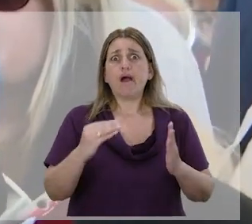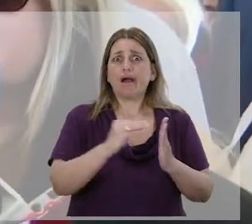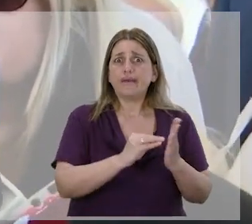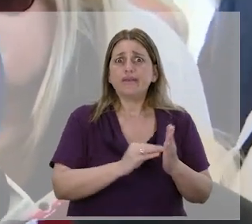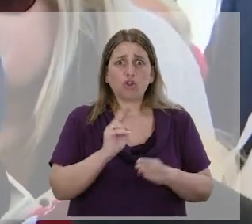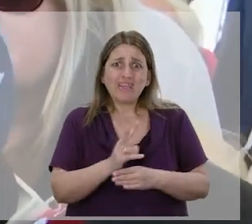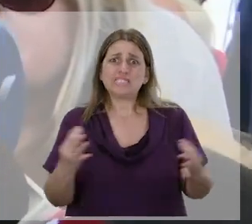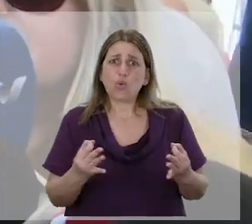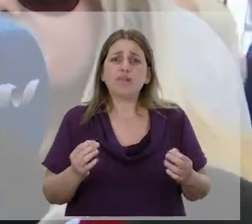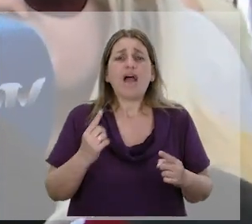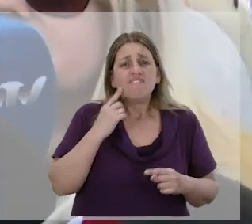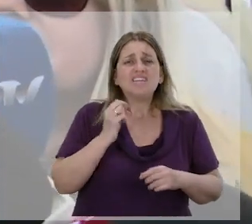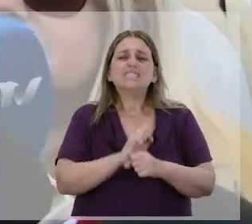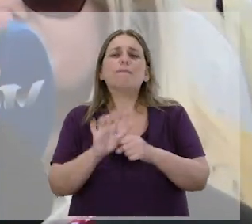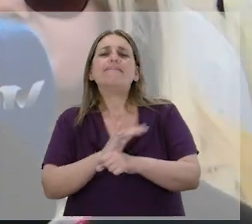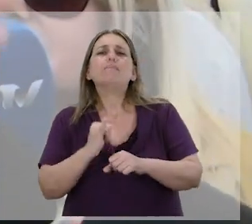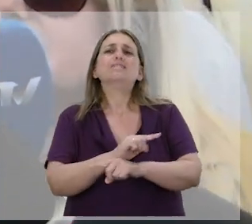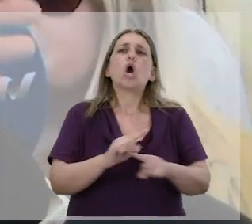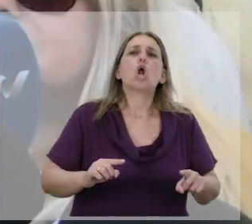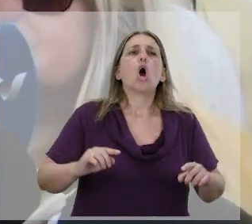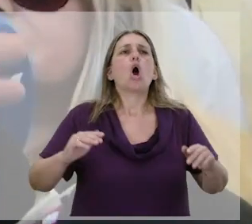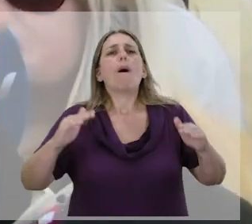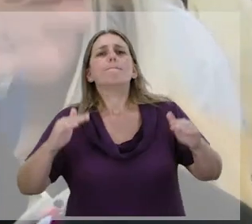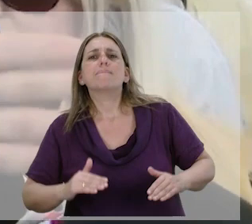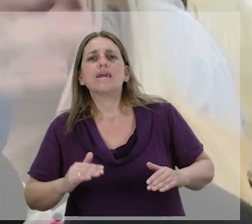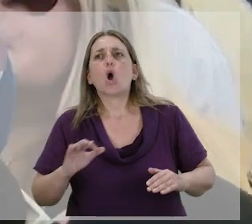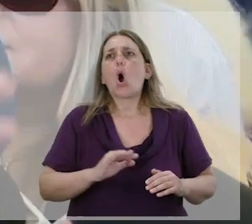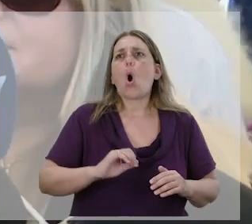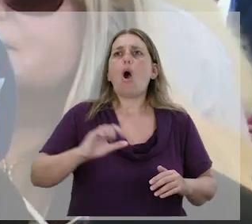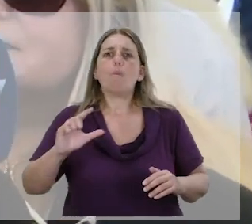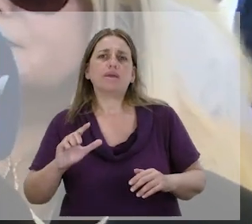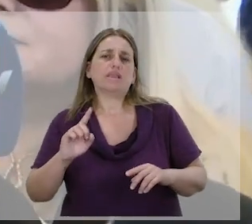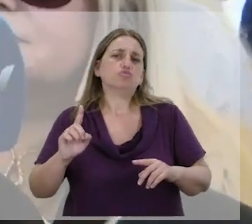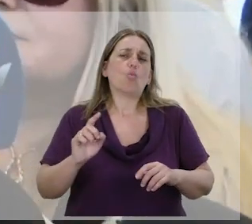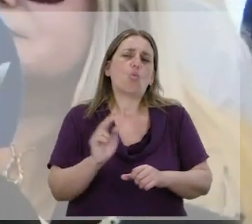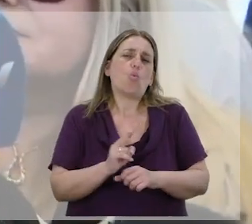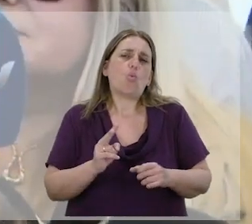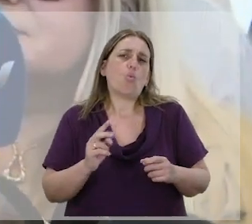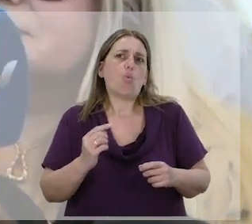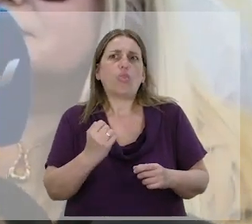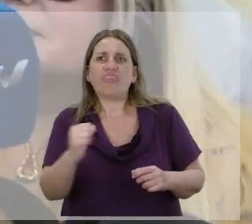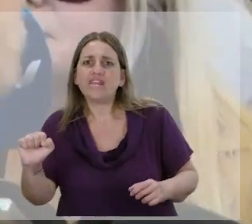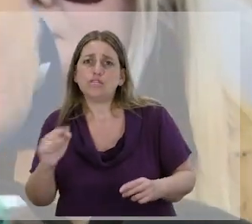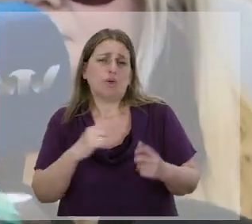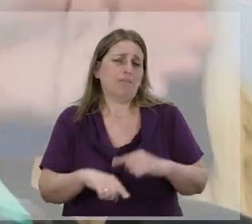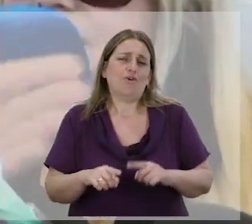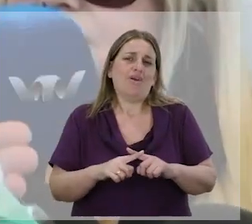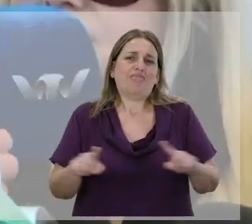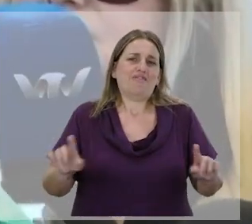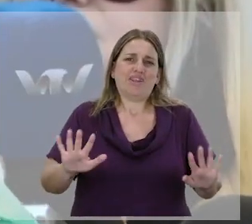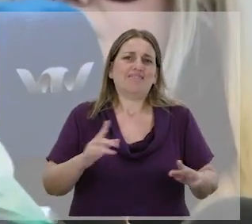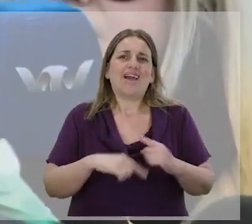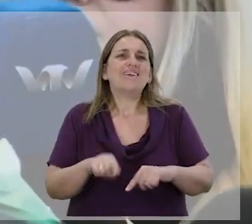venían reclamando. Y los registros de seguridad, será discutible si la pandemia ayudó o no ayudó, hay que ver otros países, pero los registros de seguridad son